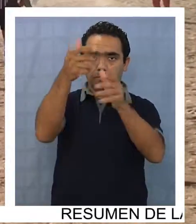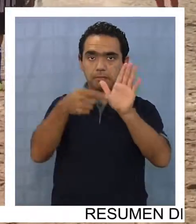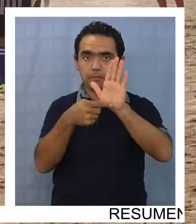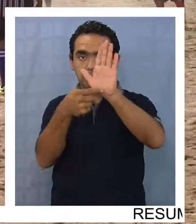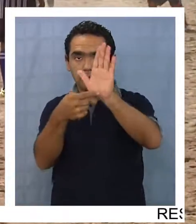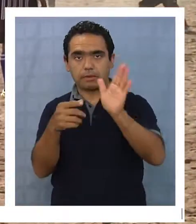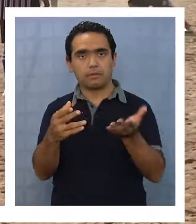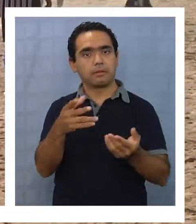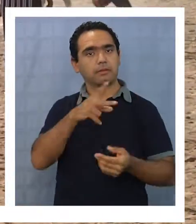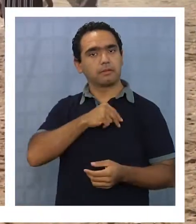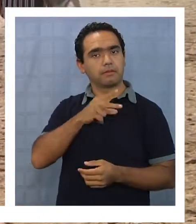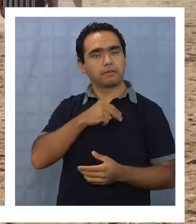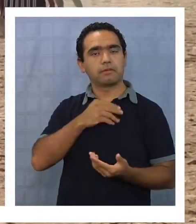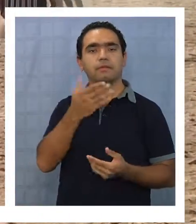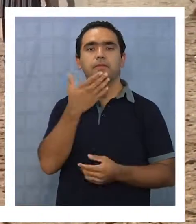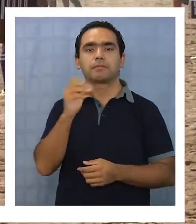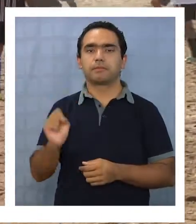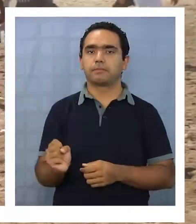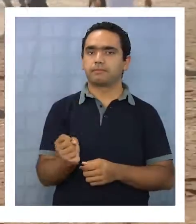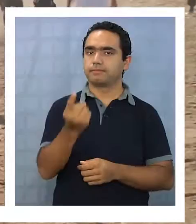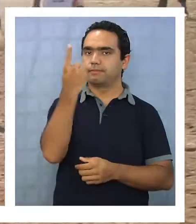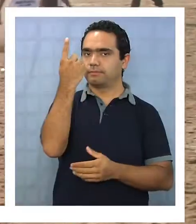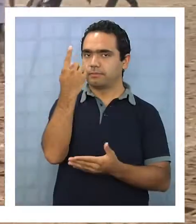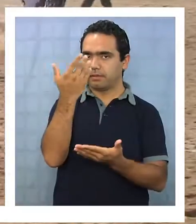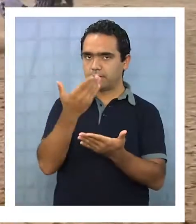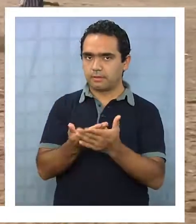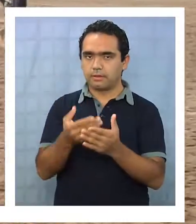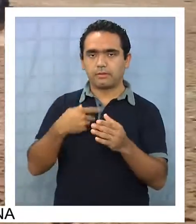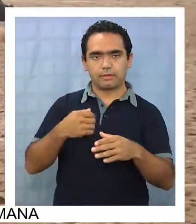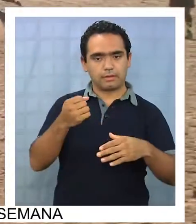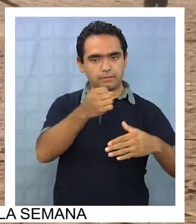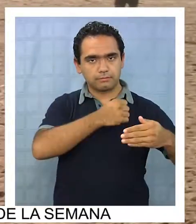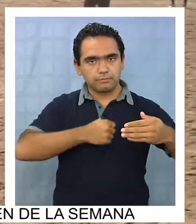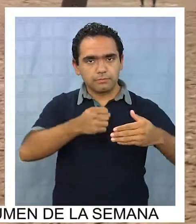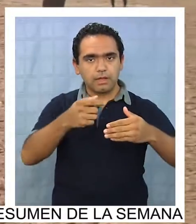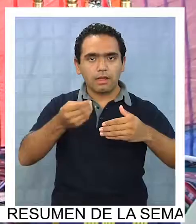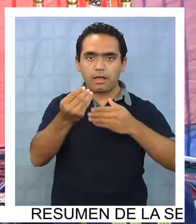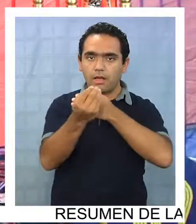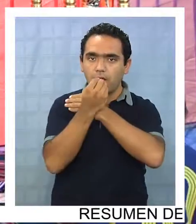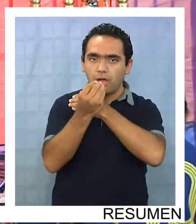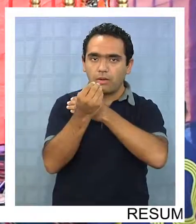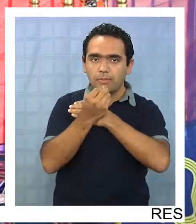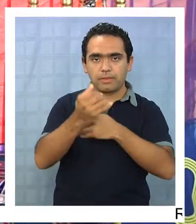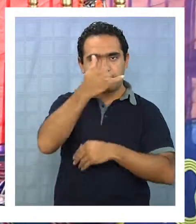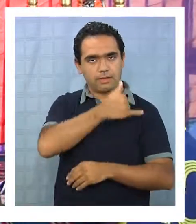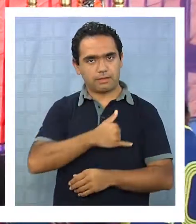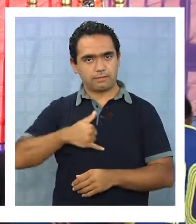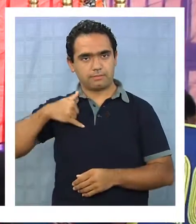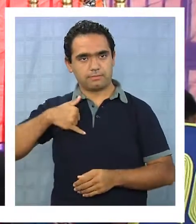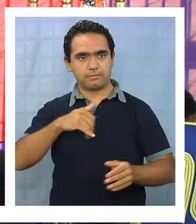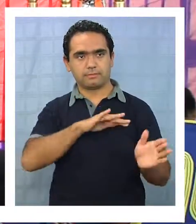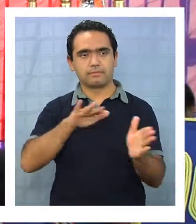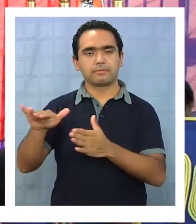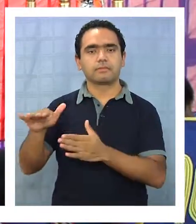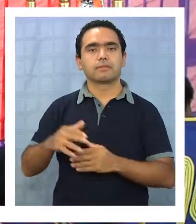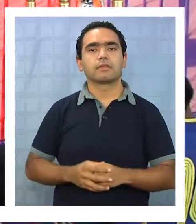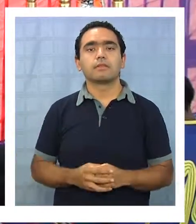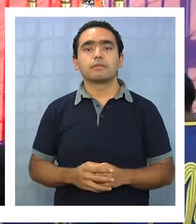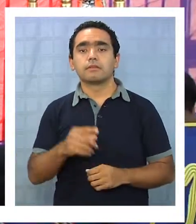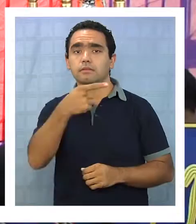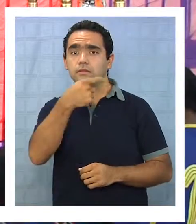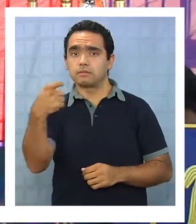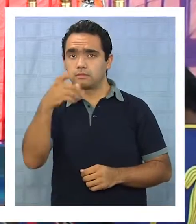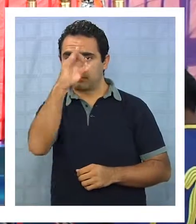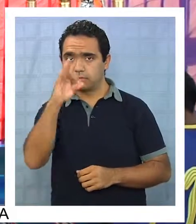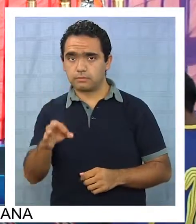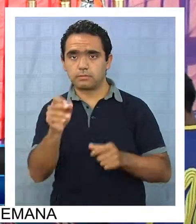posteriormente se inauguró la primera exposición de módulos de gastronomía aymara. Si bien es cierto, el 100% de